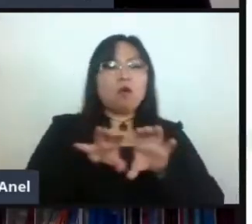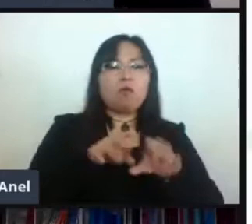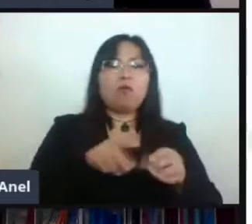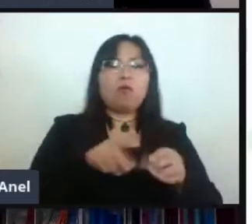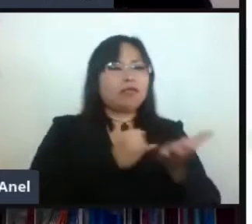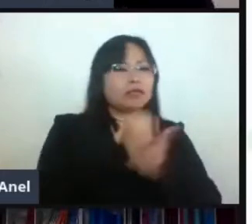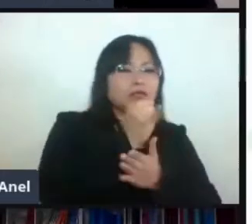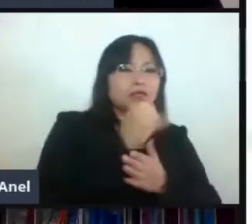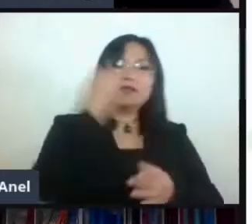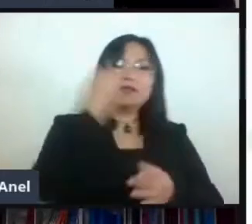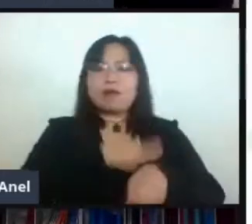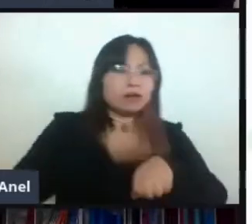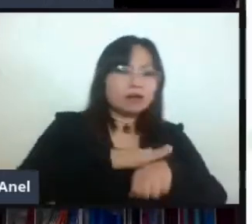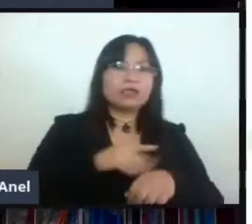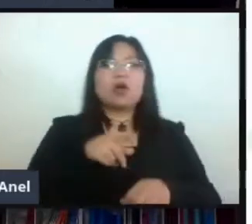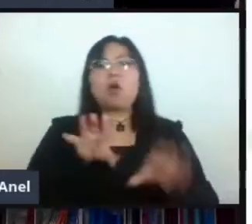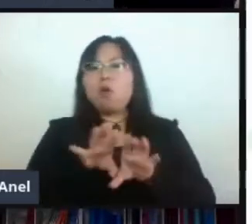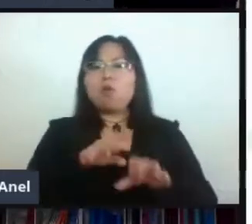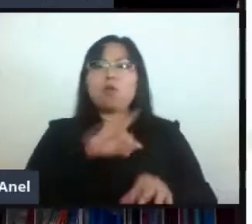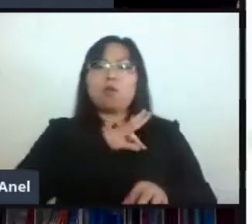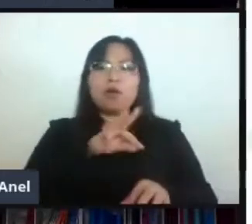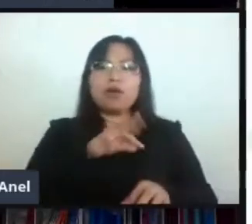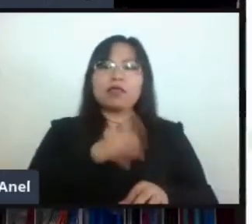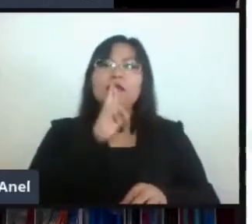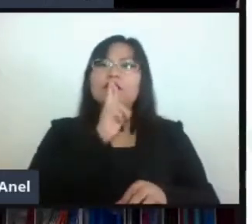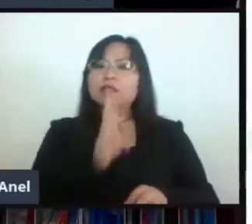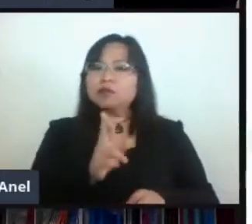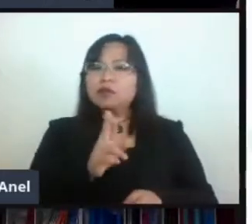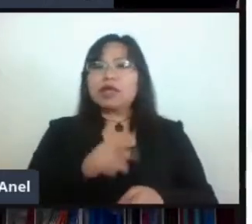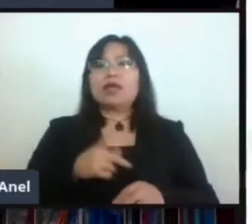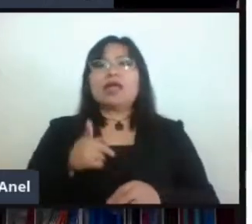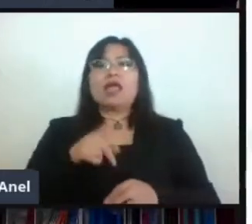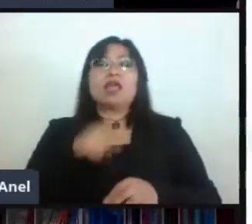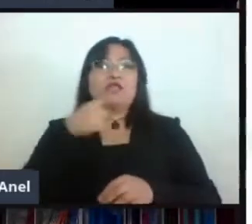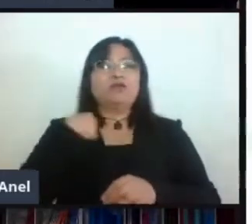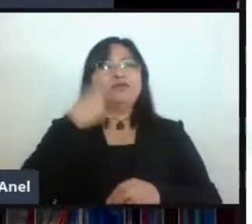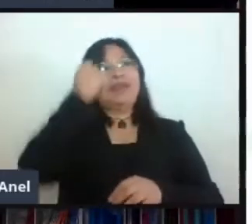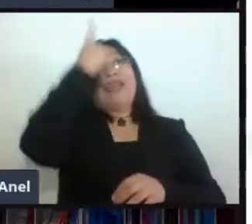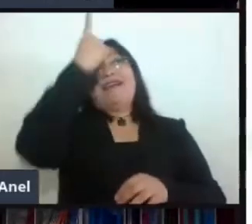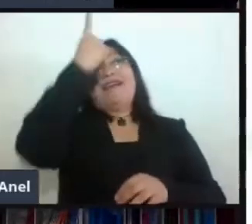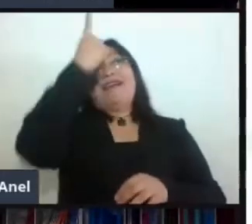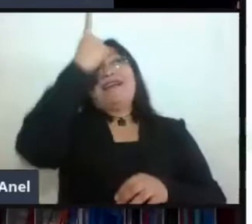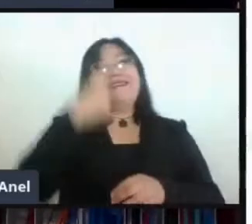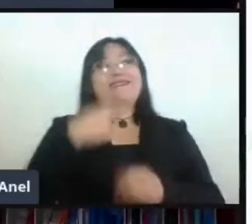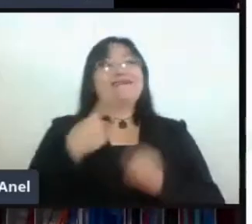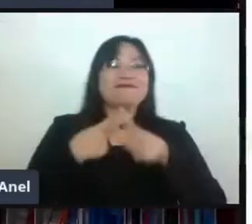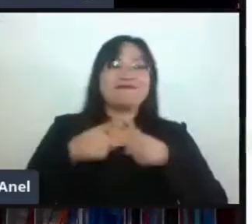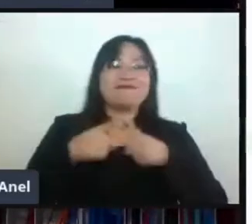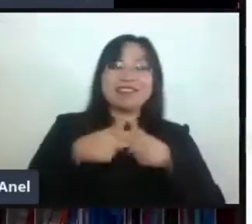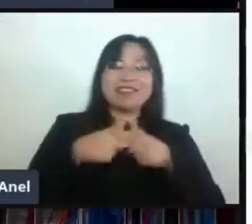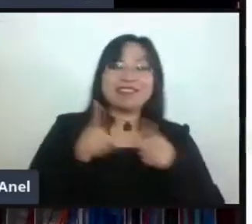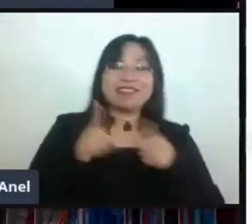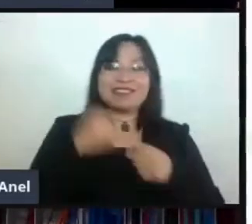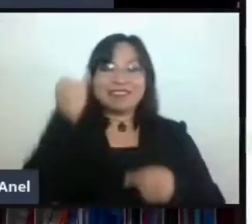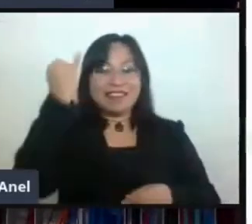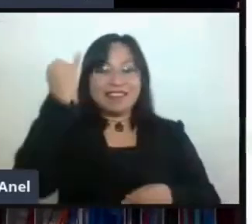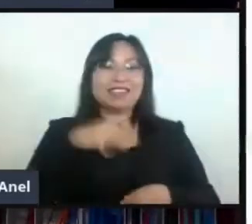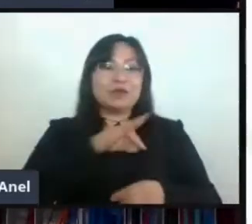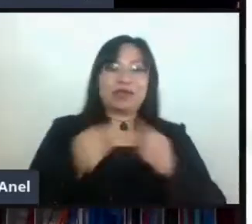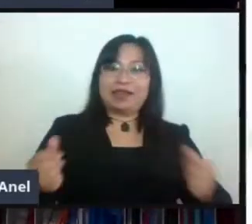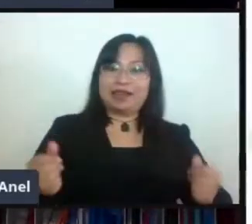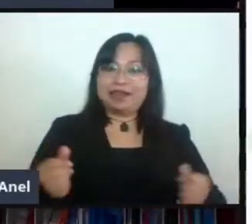sí están haciendo y que puede ser producto de la creatividad y de algo que no teníamos contemplado. Entonces, es